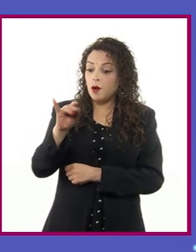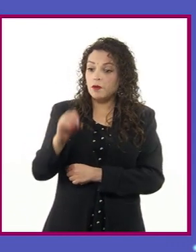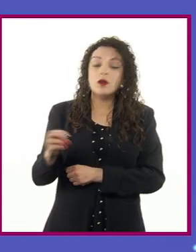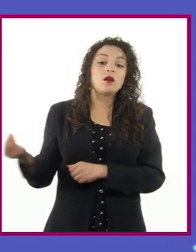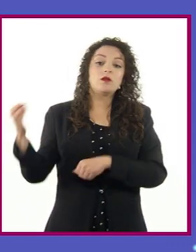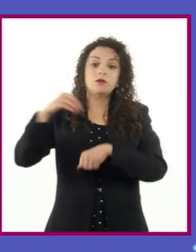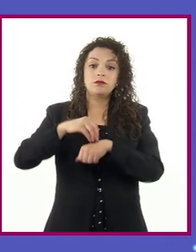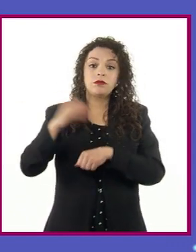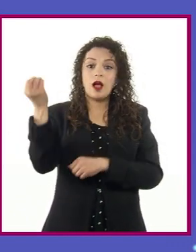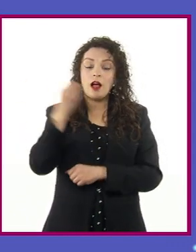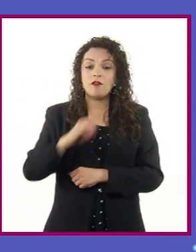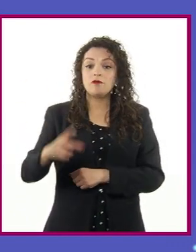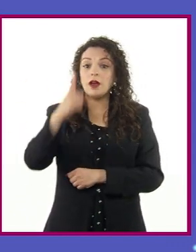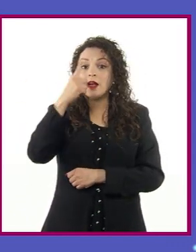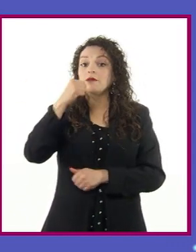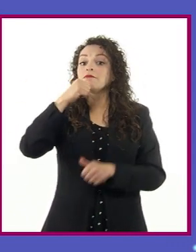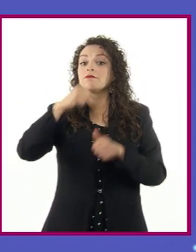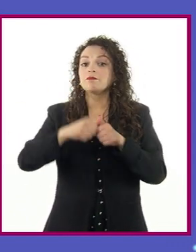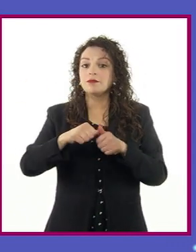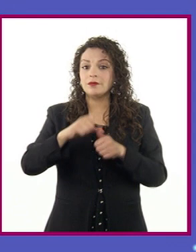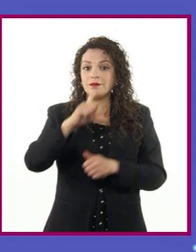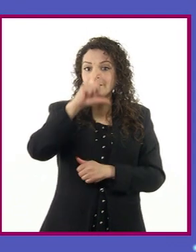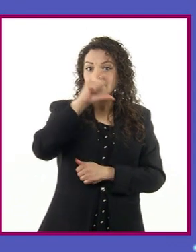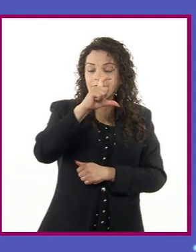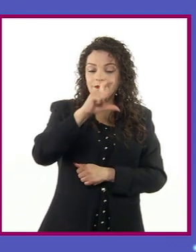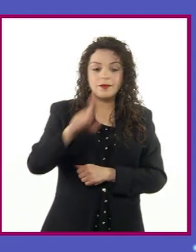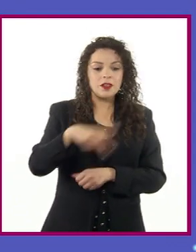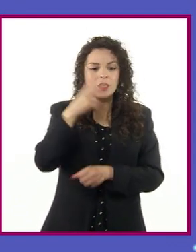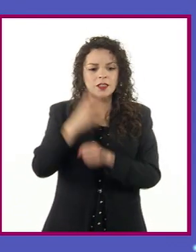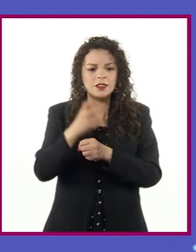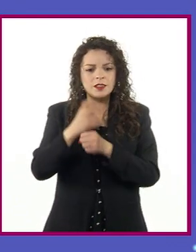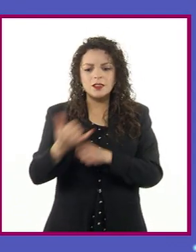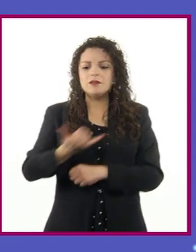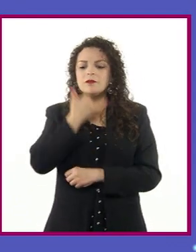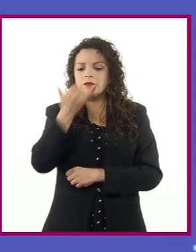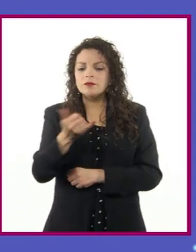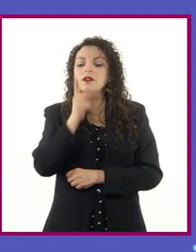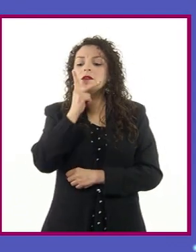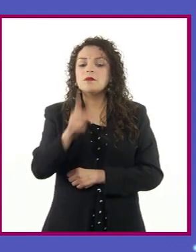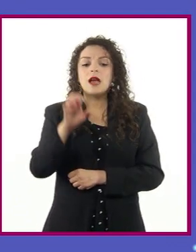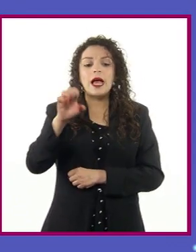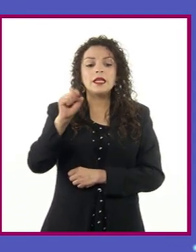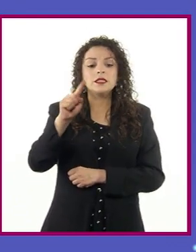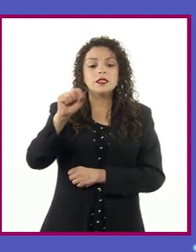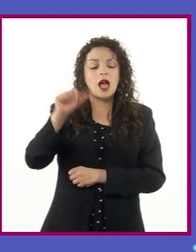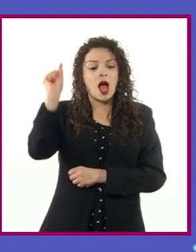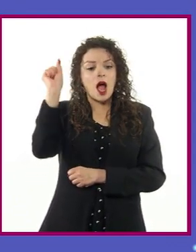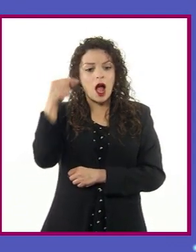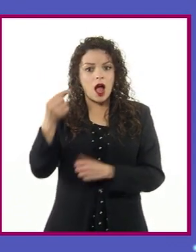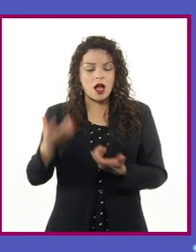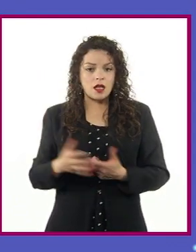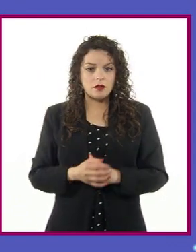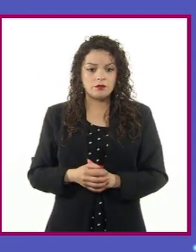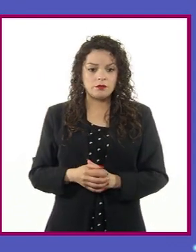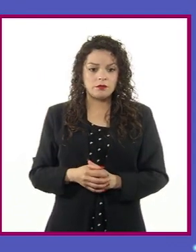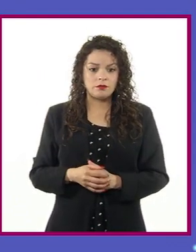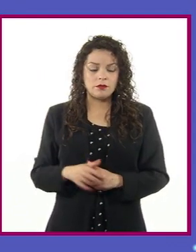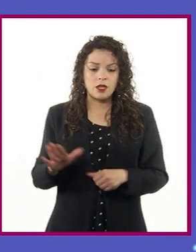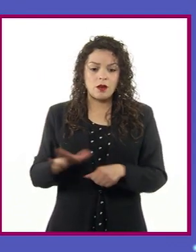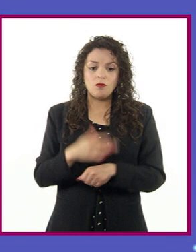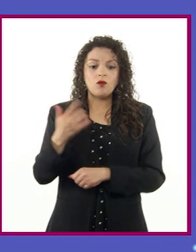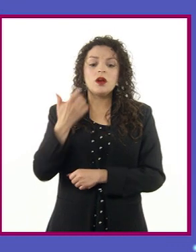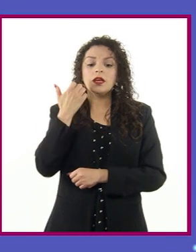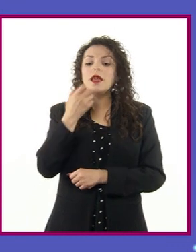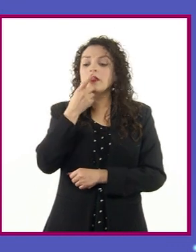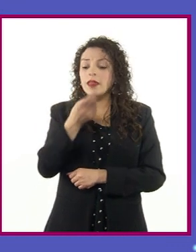mayúscula. Y el segundo error lo podemos ver en la palabra está, con tilde. Como es un demostrativo que se refiere a